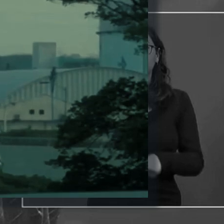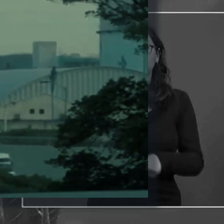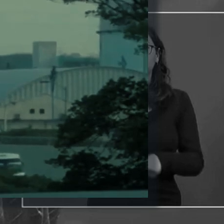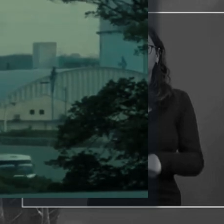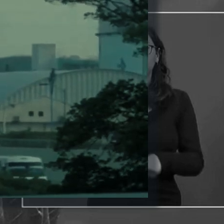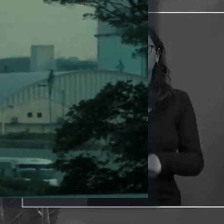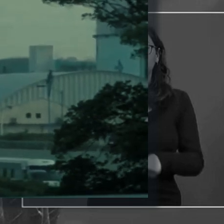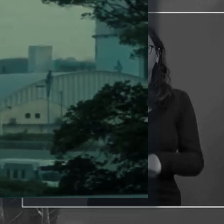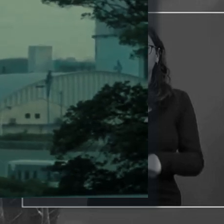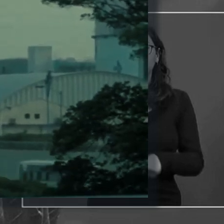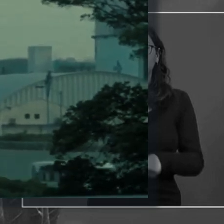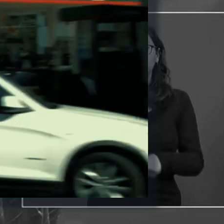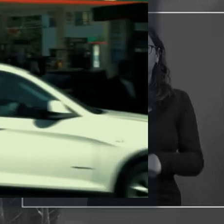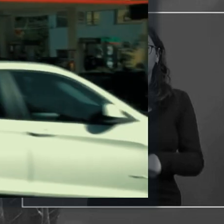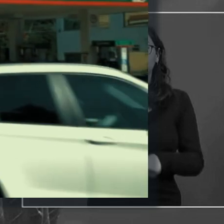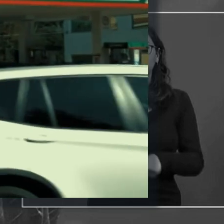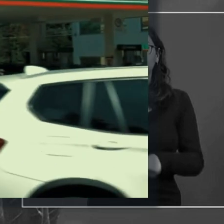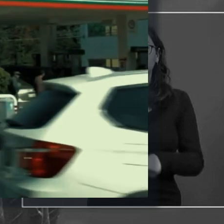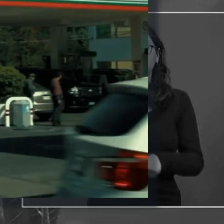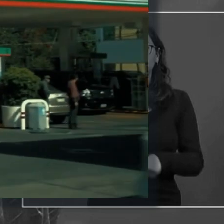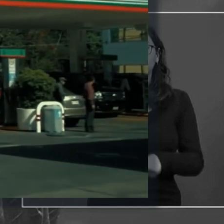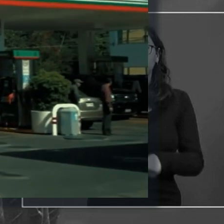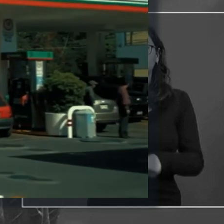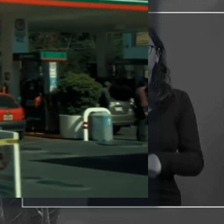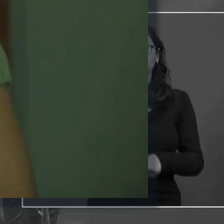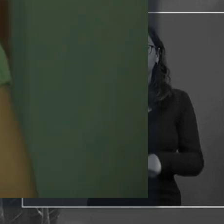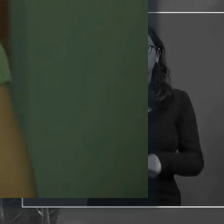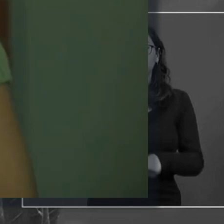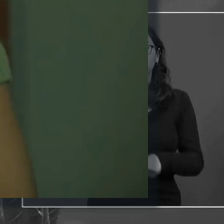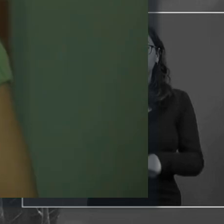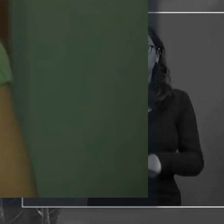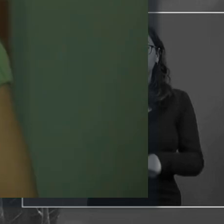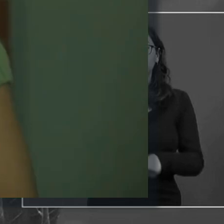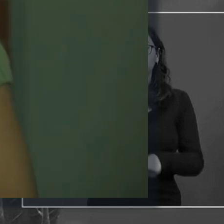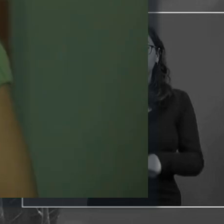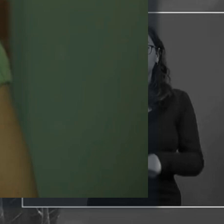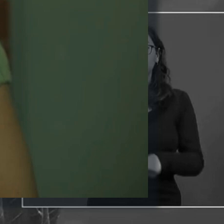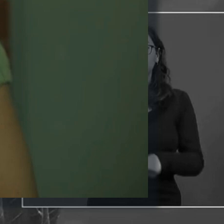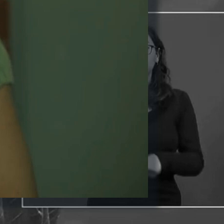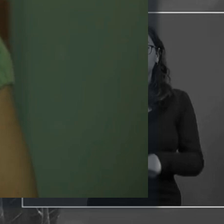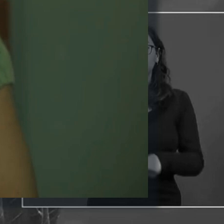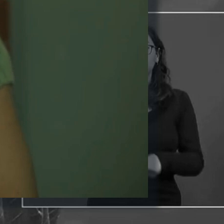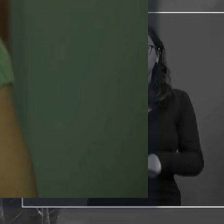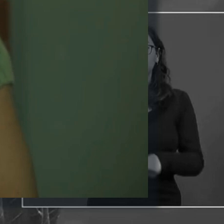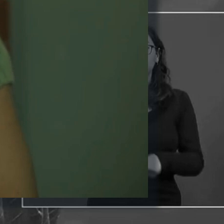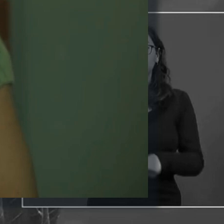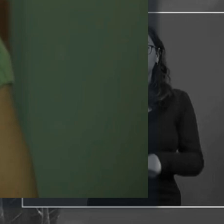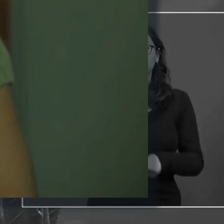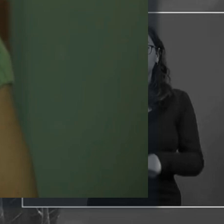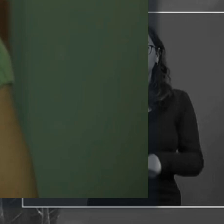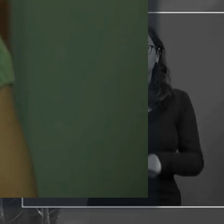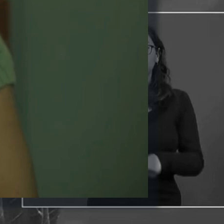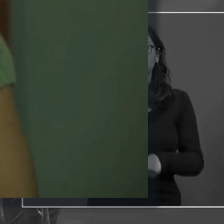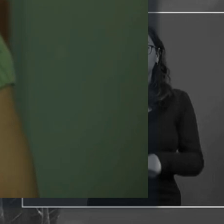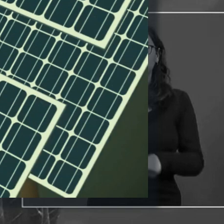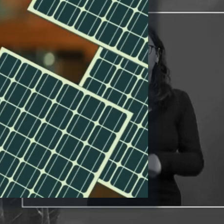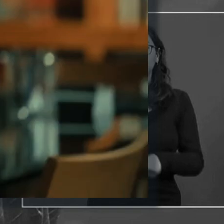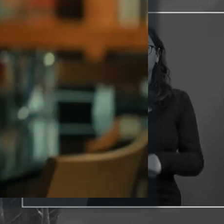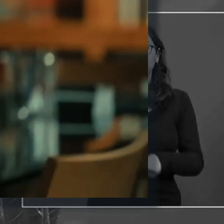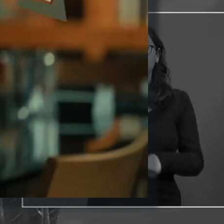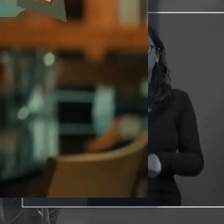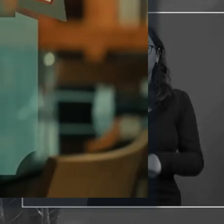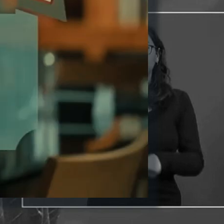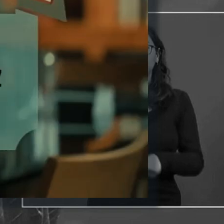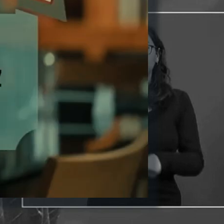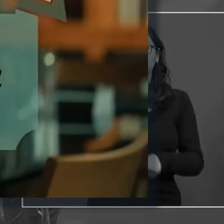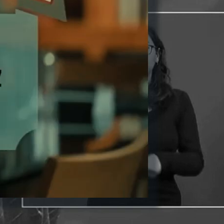50% de los petrolíferos que estamos consumiendo. Estamos destinando alrededor de 30 mil millones de dólares para la importación de petrolíferos. Este es un absurdo. Es